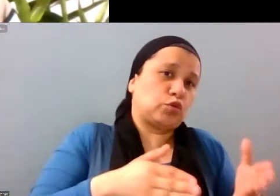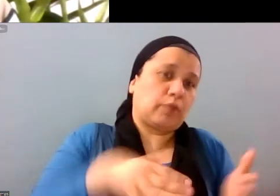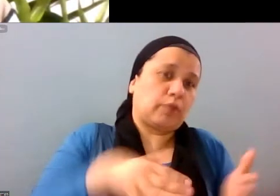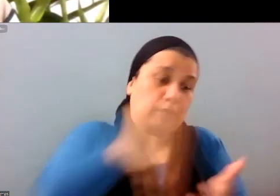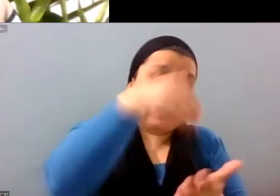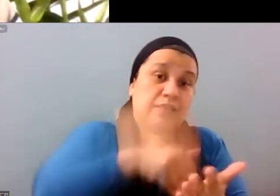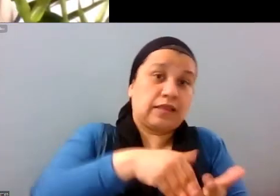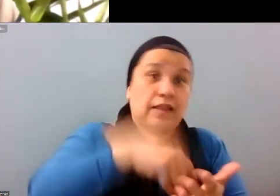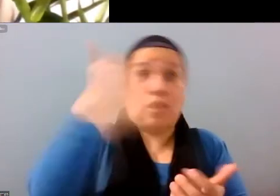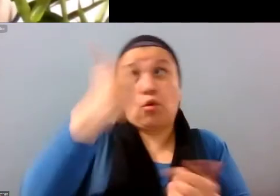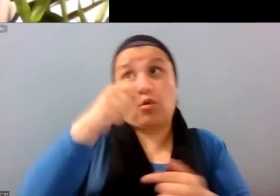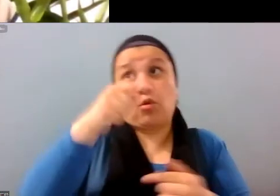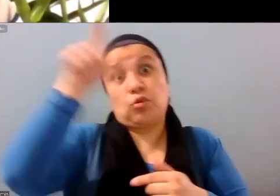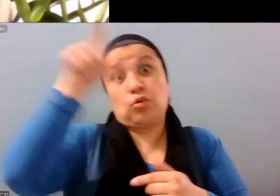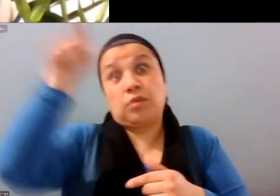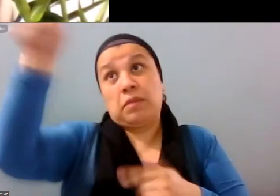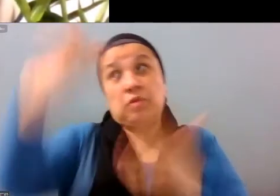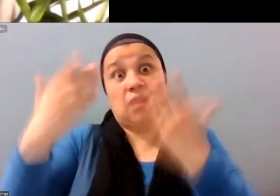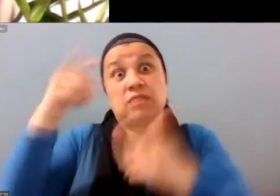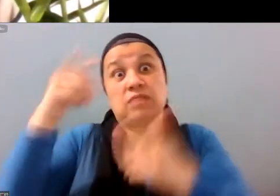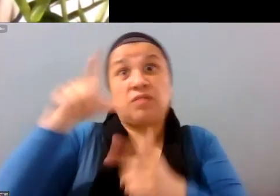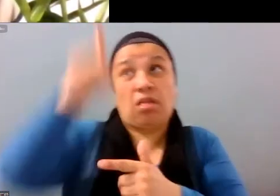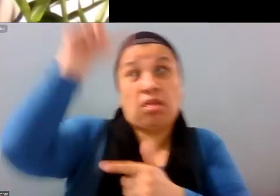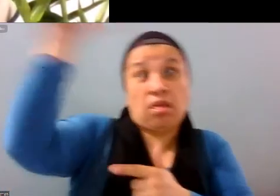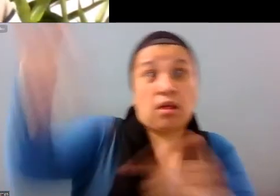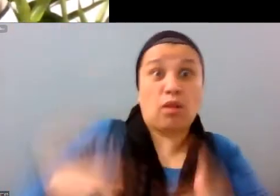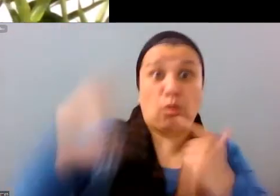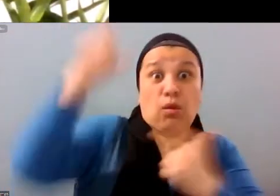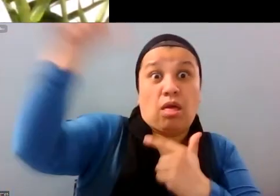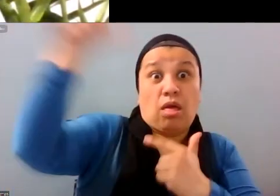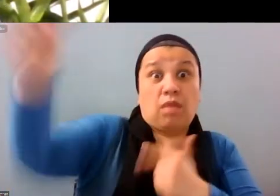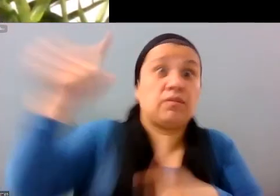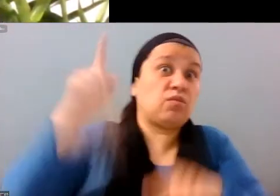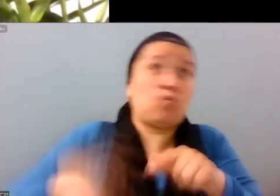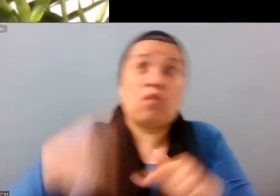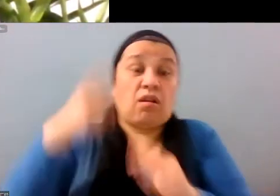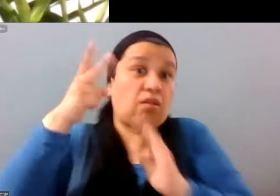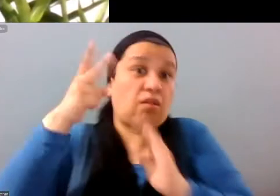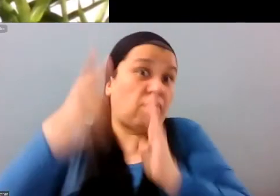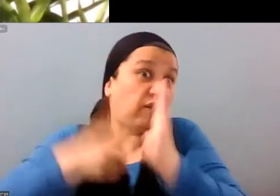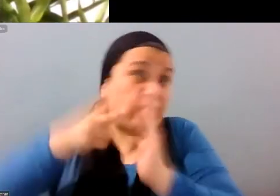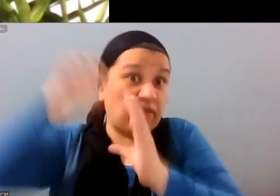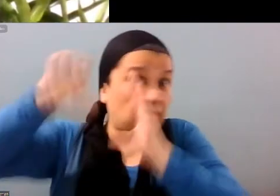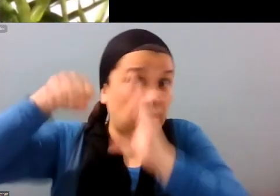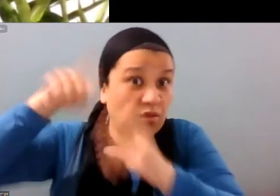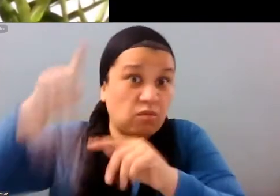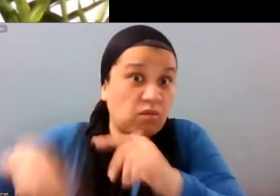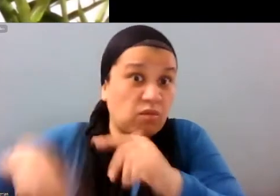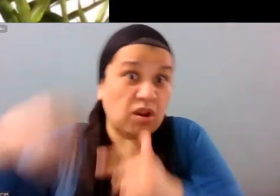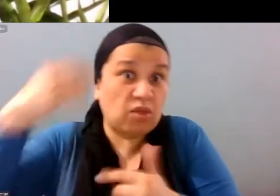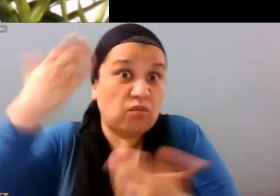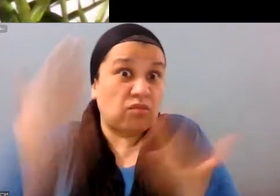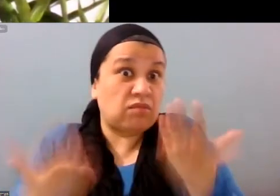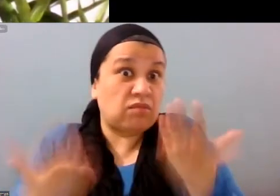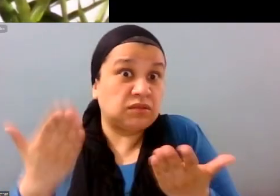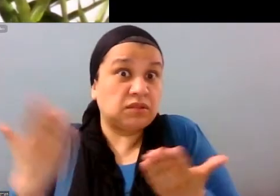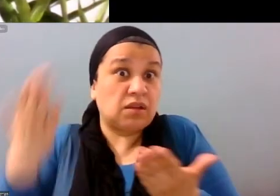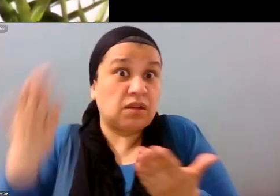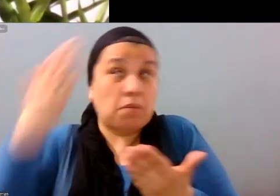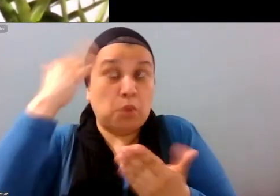pero el de la zona rural dice bueno pero es que a mí no me serviría mucho hacerles videos porque resulta que en su zona